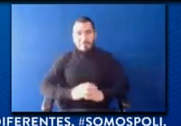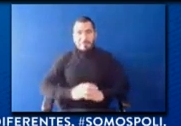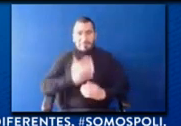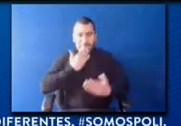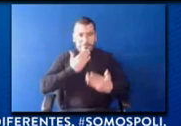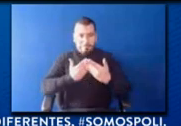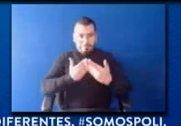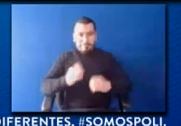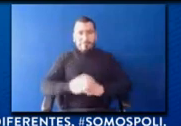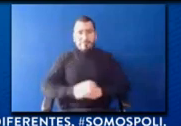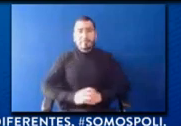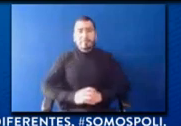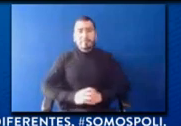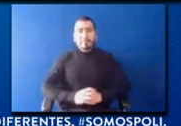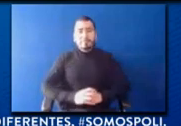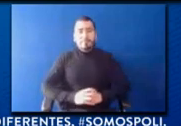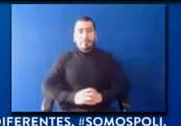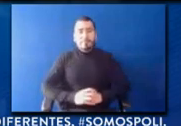Gracias.